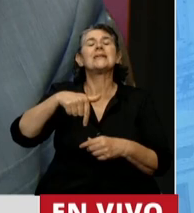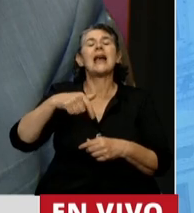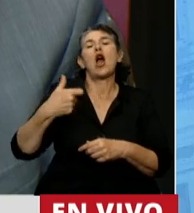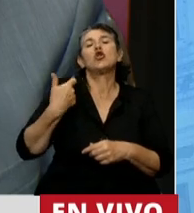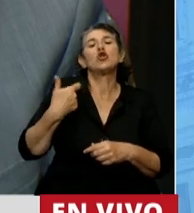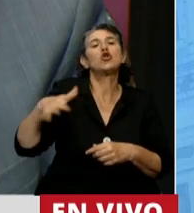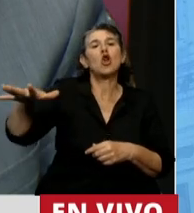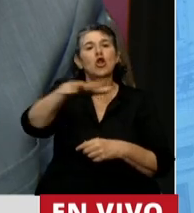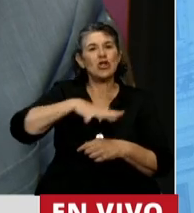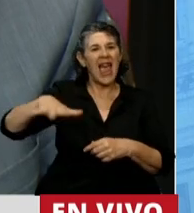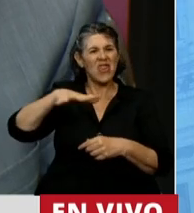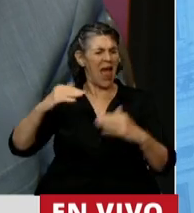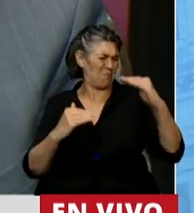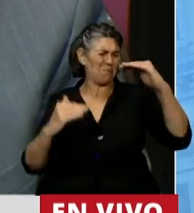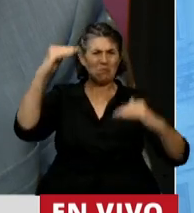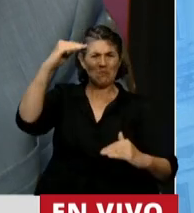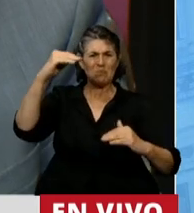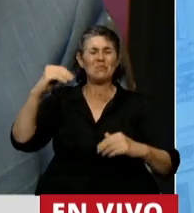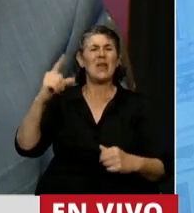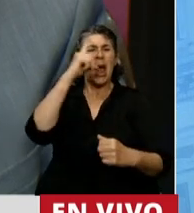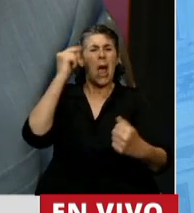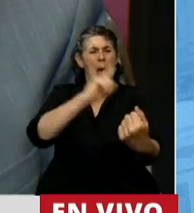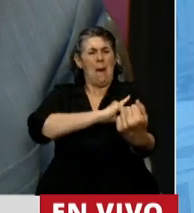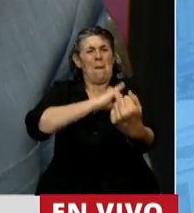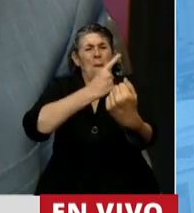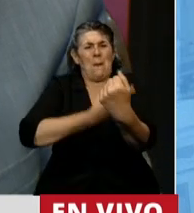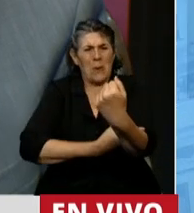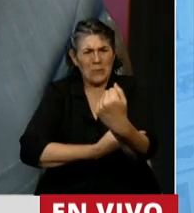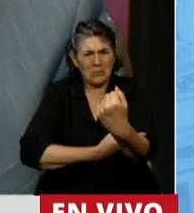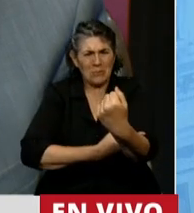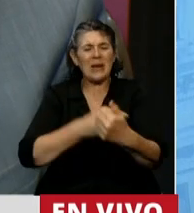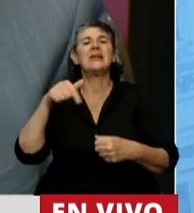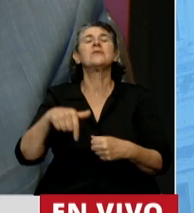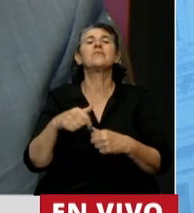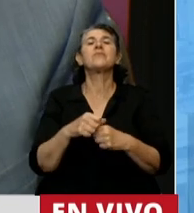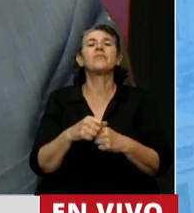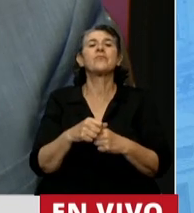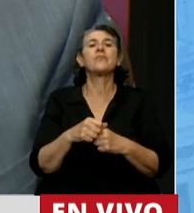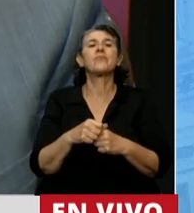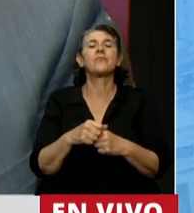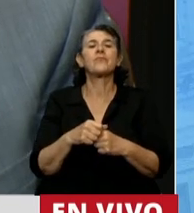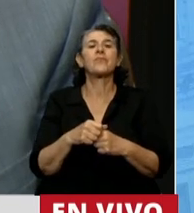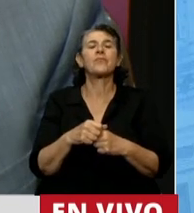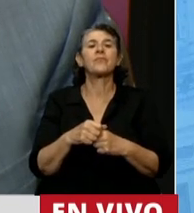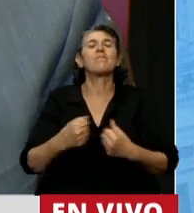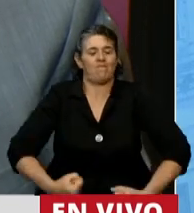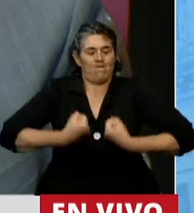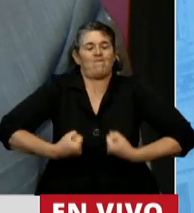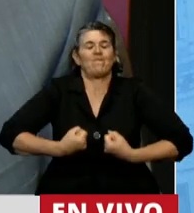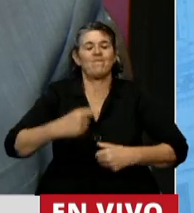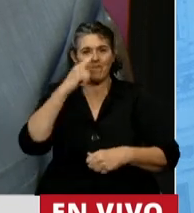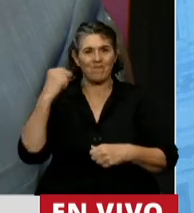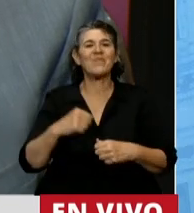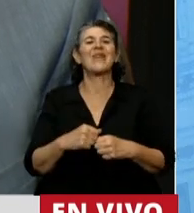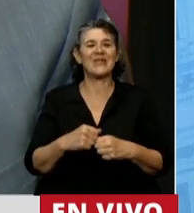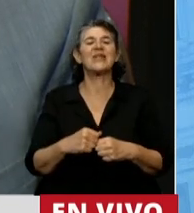desigual, patriarcal y machista. Y no hablamos tampoco de autonomía en el marco o como un derecho